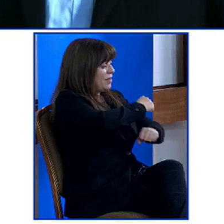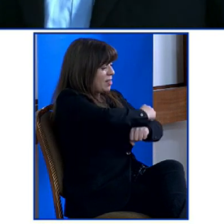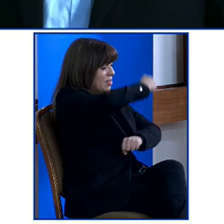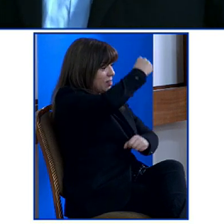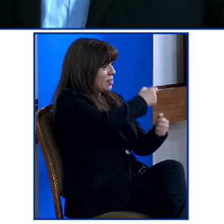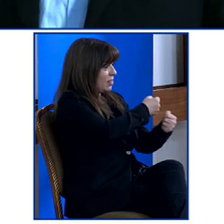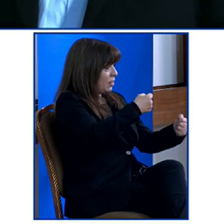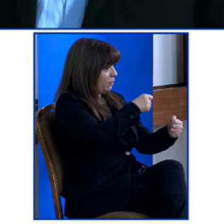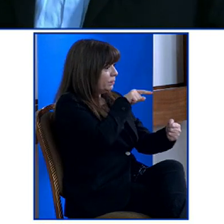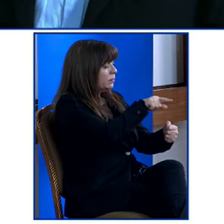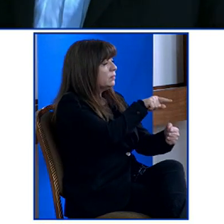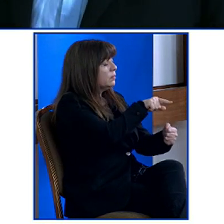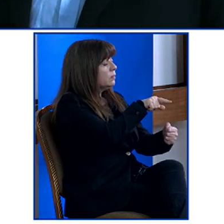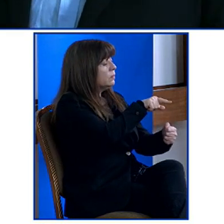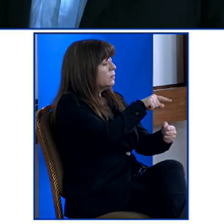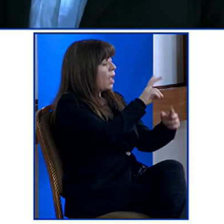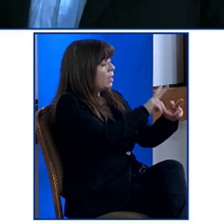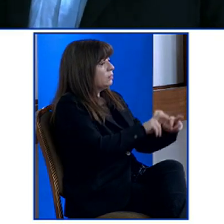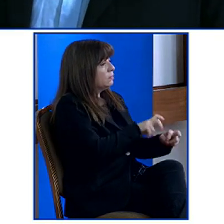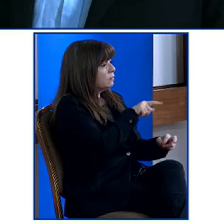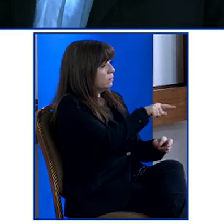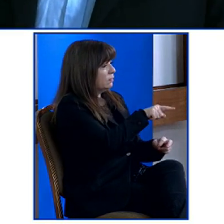de series de tiempo.